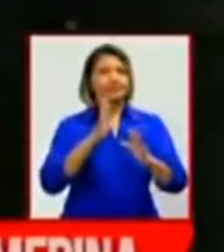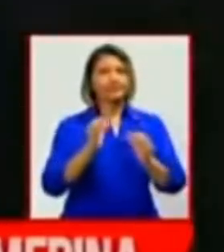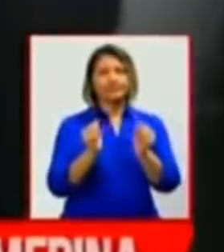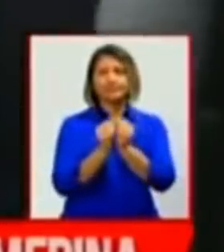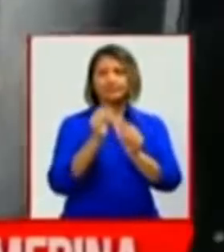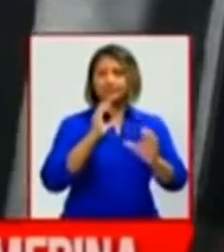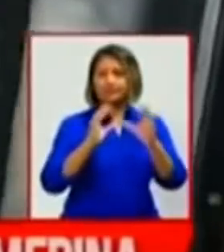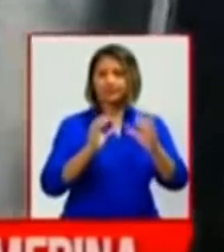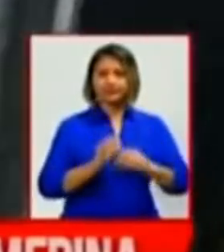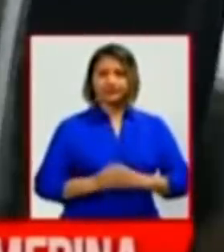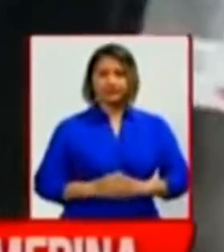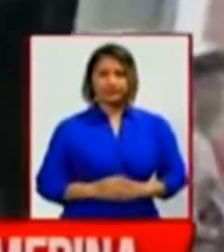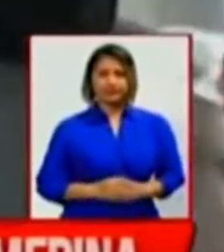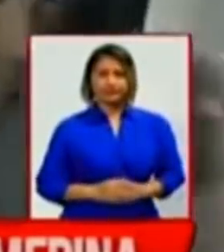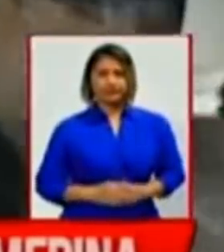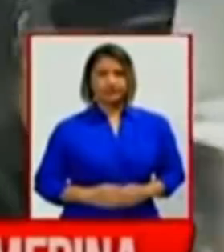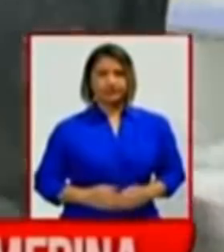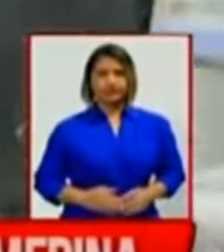los medios de comunicación